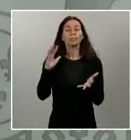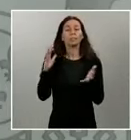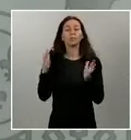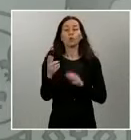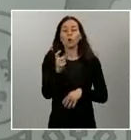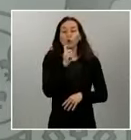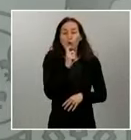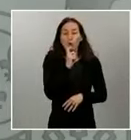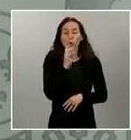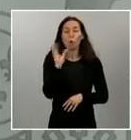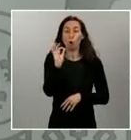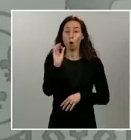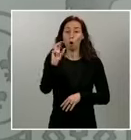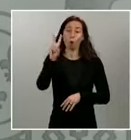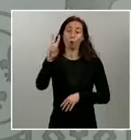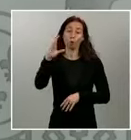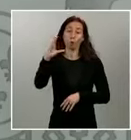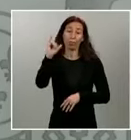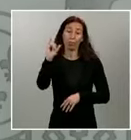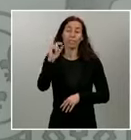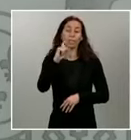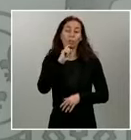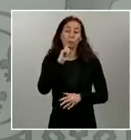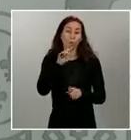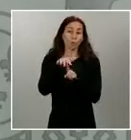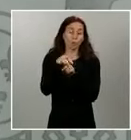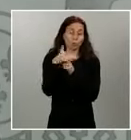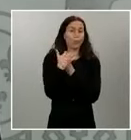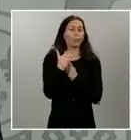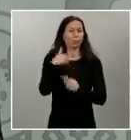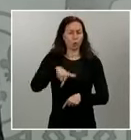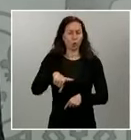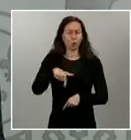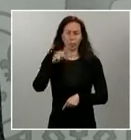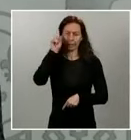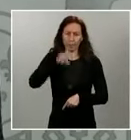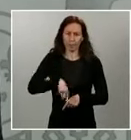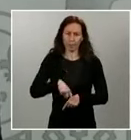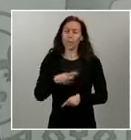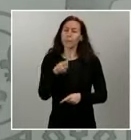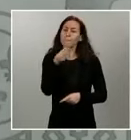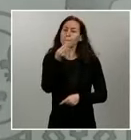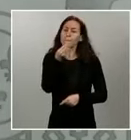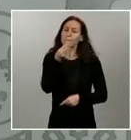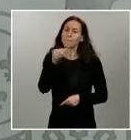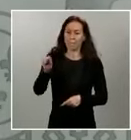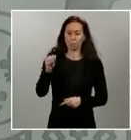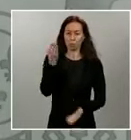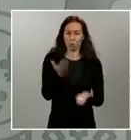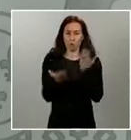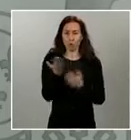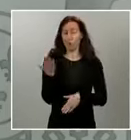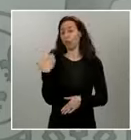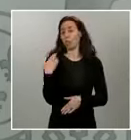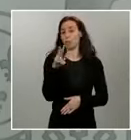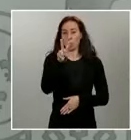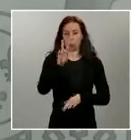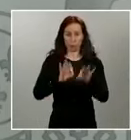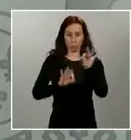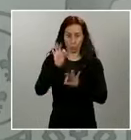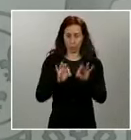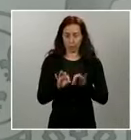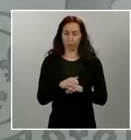unidades de cuidados intensivos, que hoy también representan un incremento respecto a ayer de un 2%. En estas cifras son las